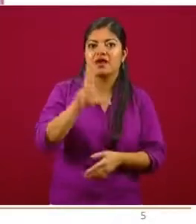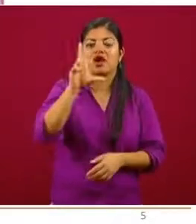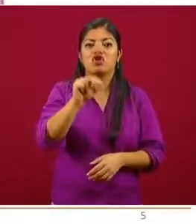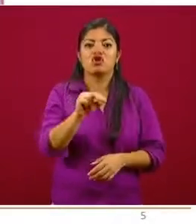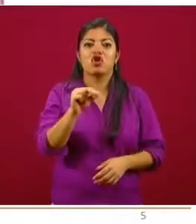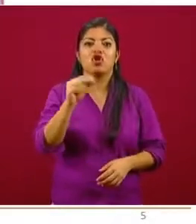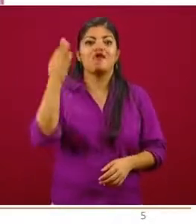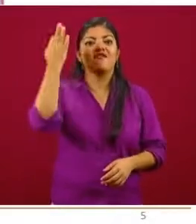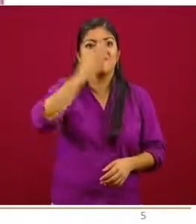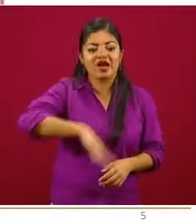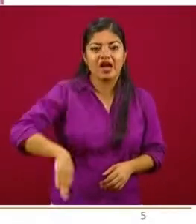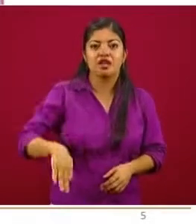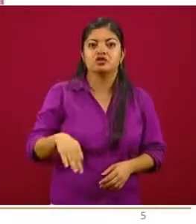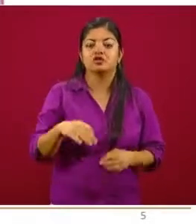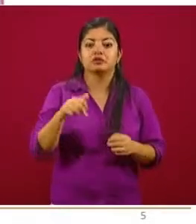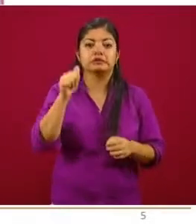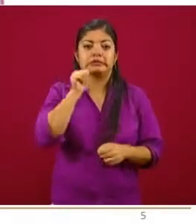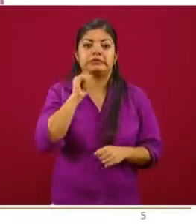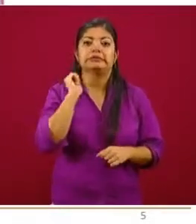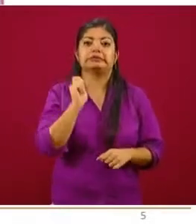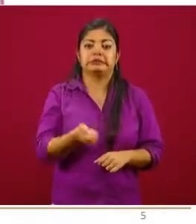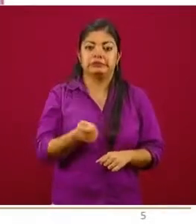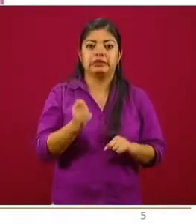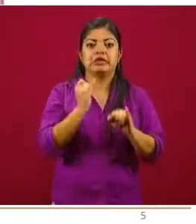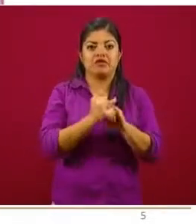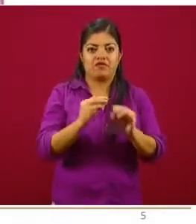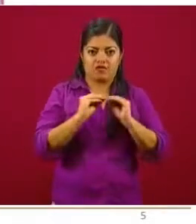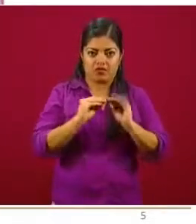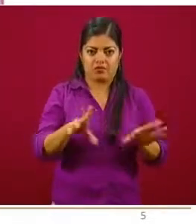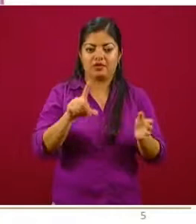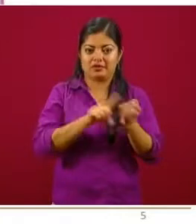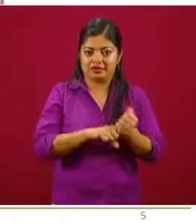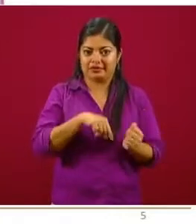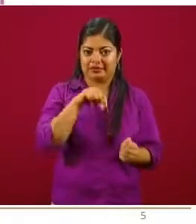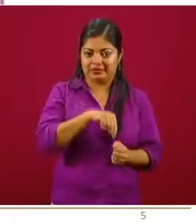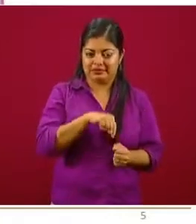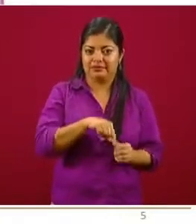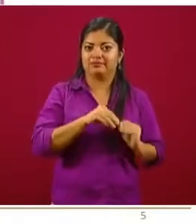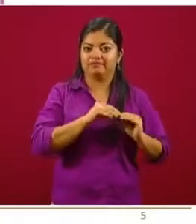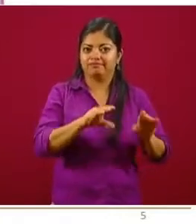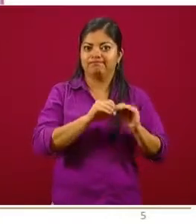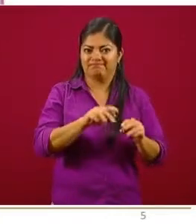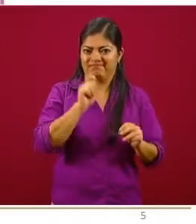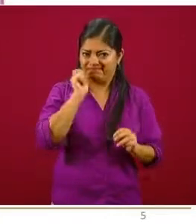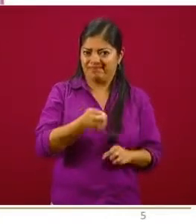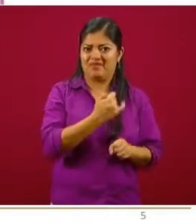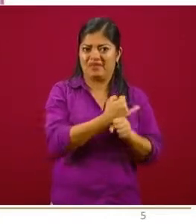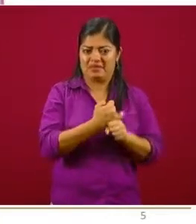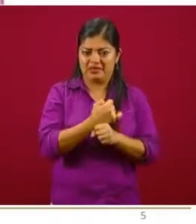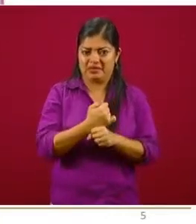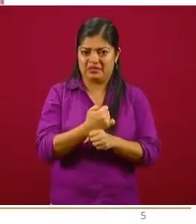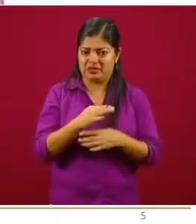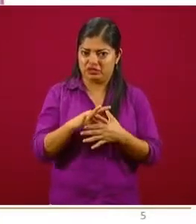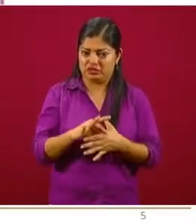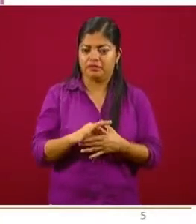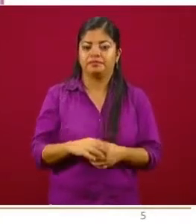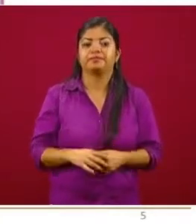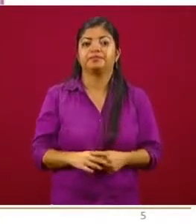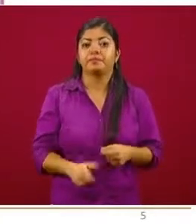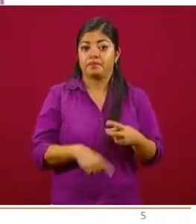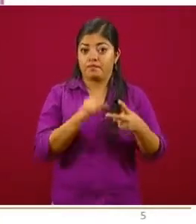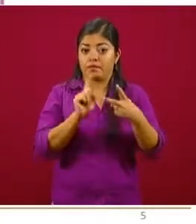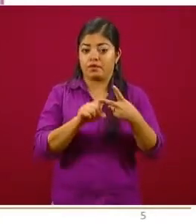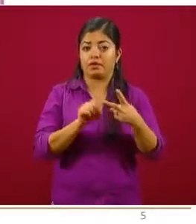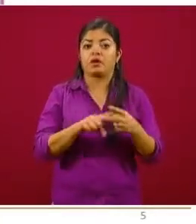información falsa y a pegarse a la información que se brinda aquí, que está basada en la ciencia. Segundo, muchos jóvenes